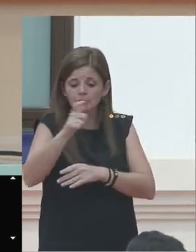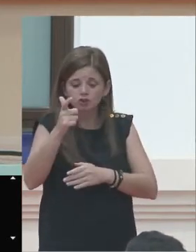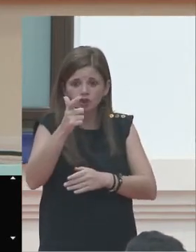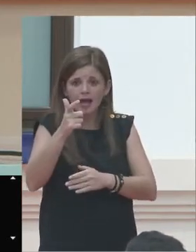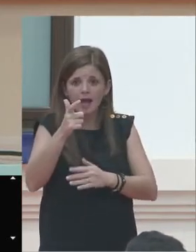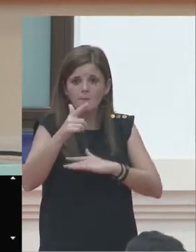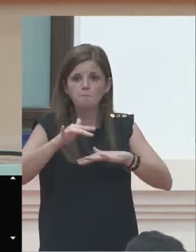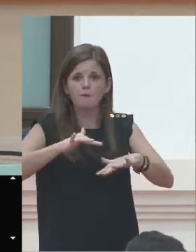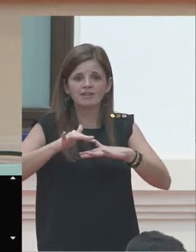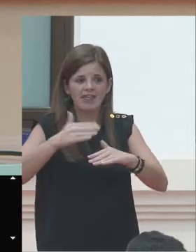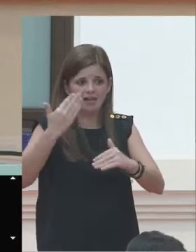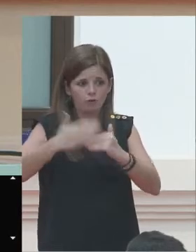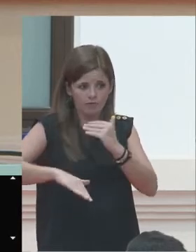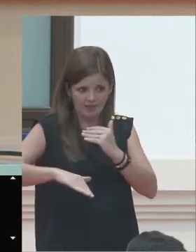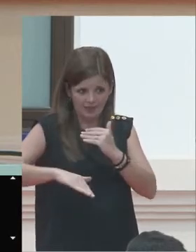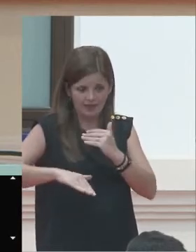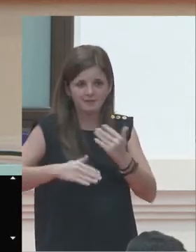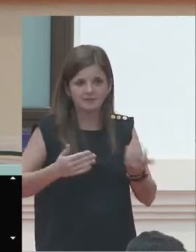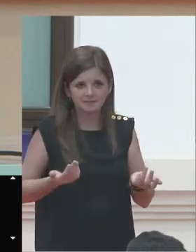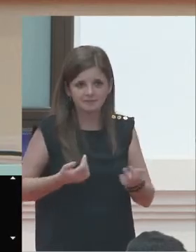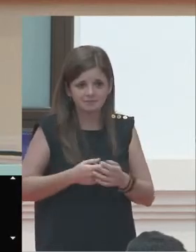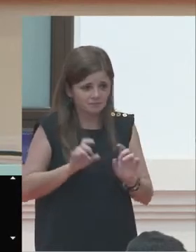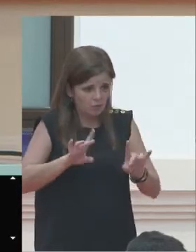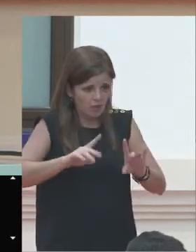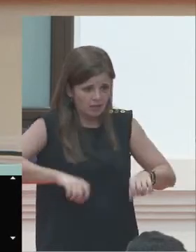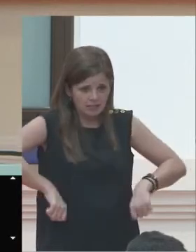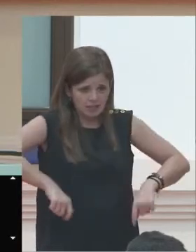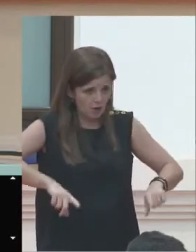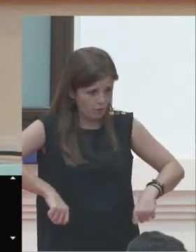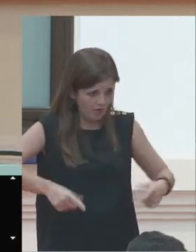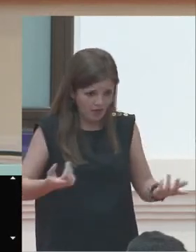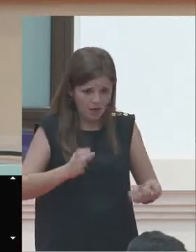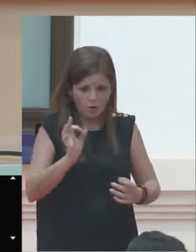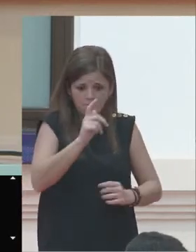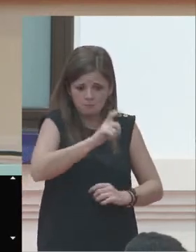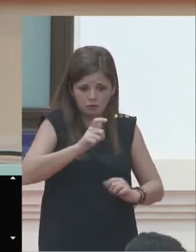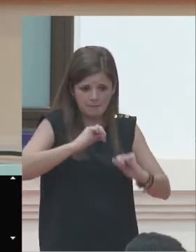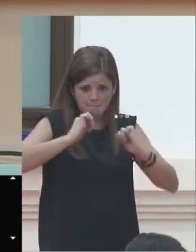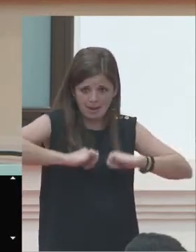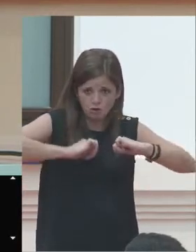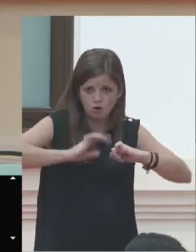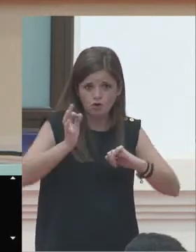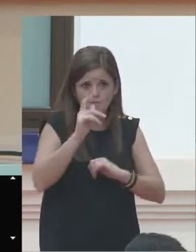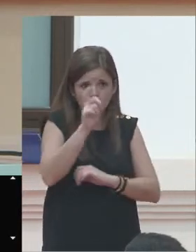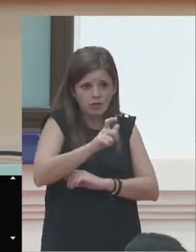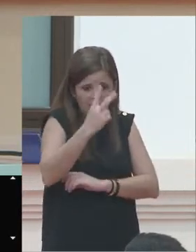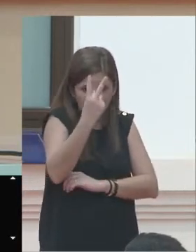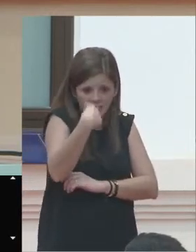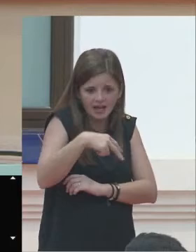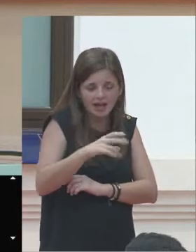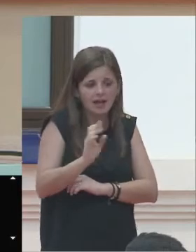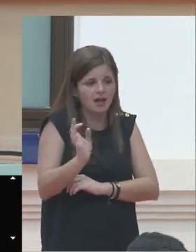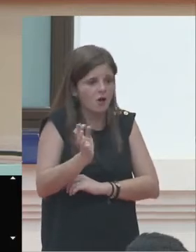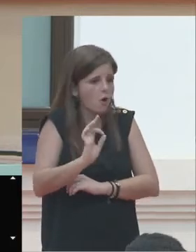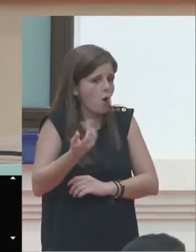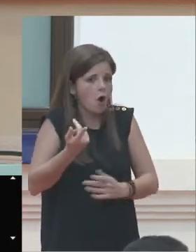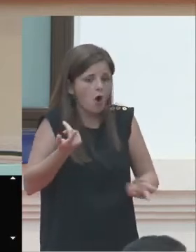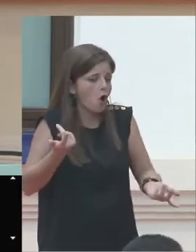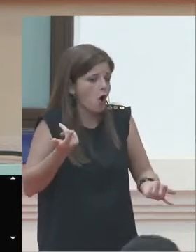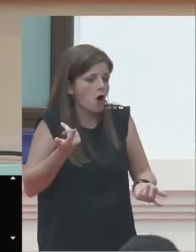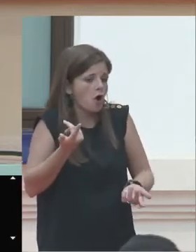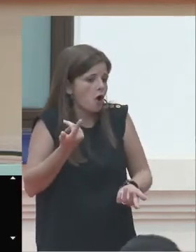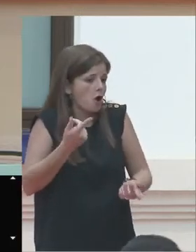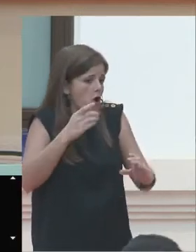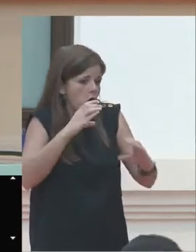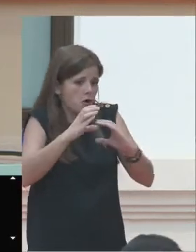con movilidad reducida son personas en silla de ruedas, una persona mayor, una persona ciega o una persona con dificultad de comunicación. Todo